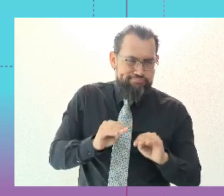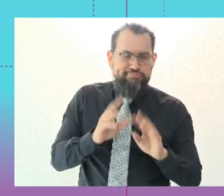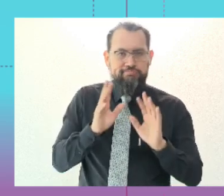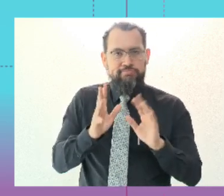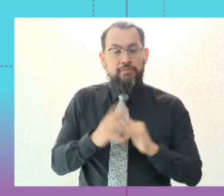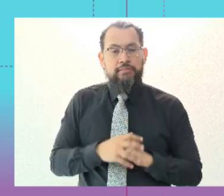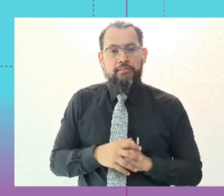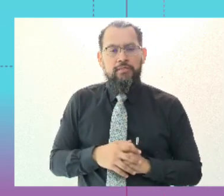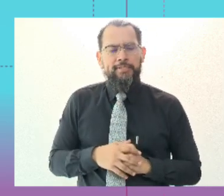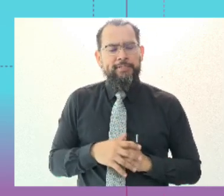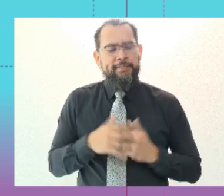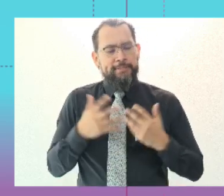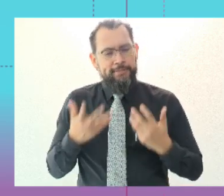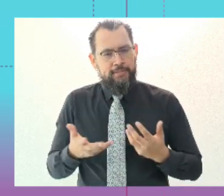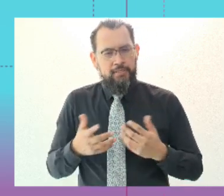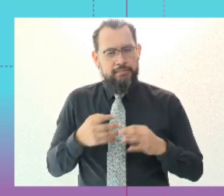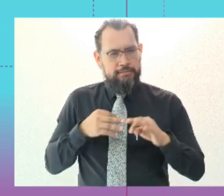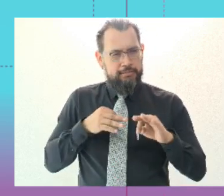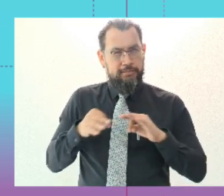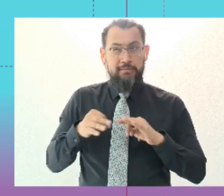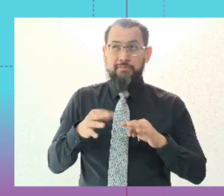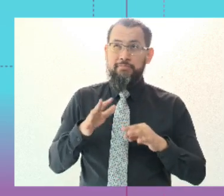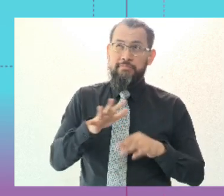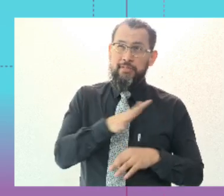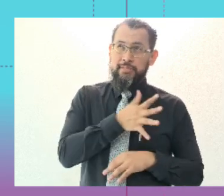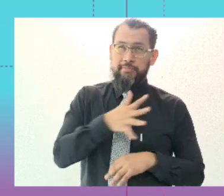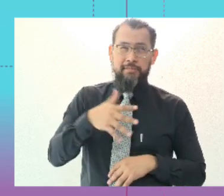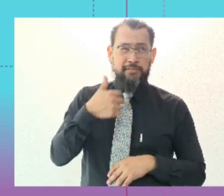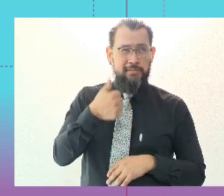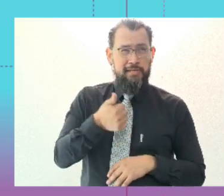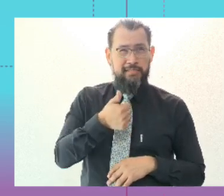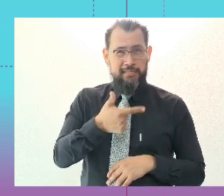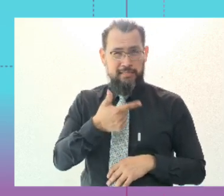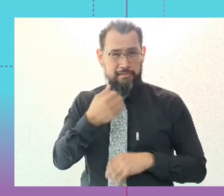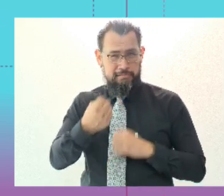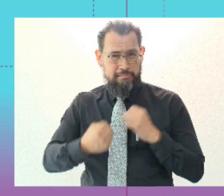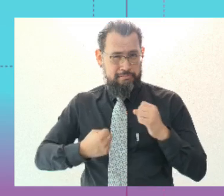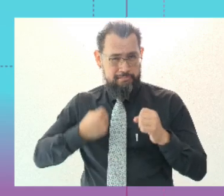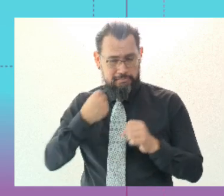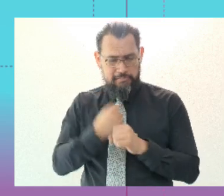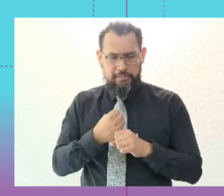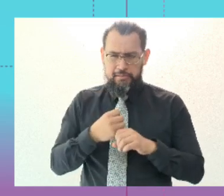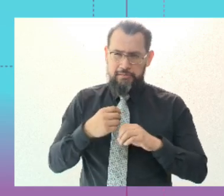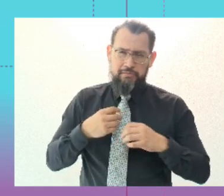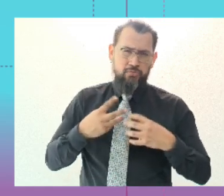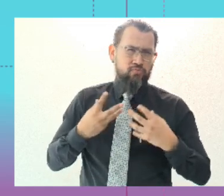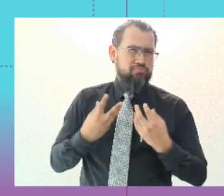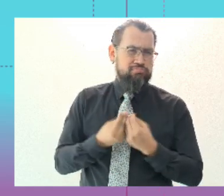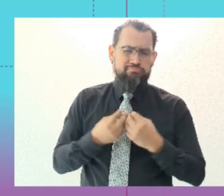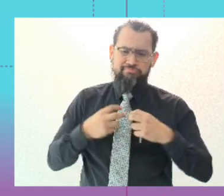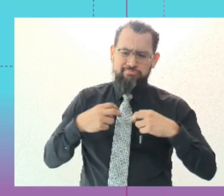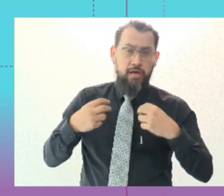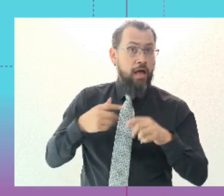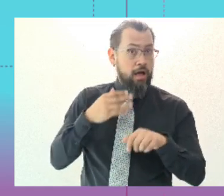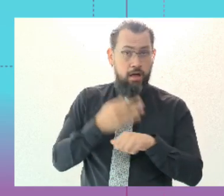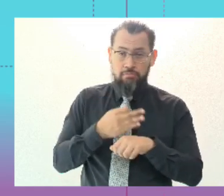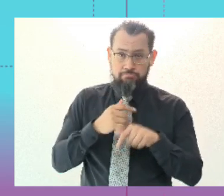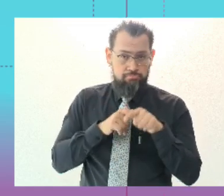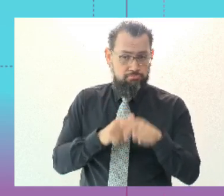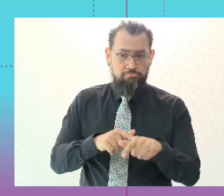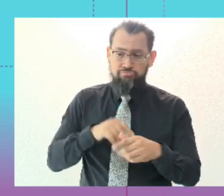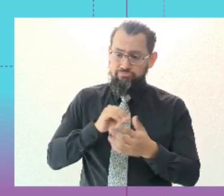trabajo, debe ser de 6-7 años aproximadamente, fue más del sexenio. Hasta la fecha estas